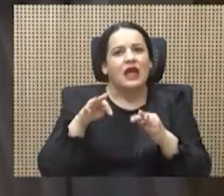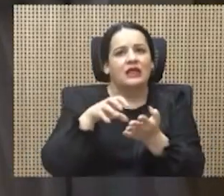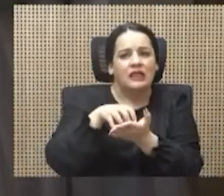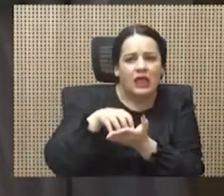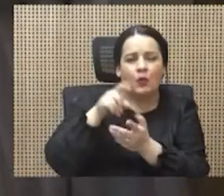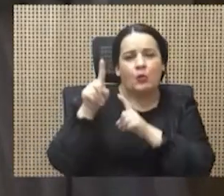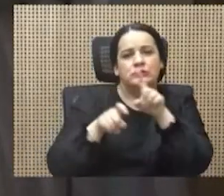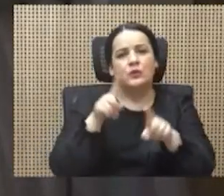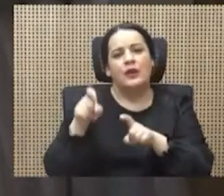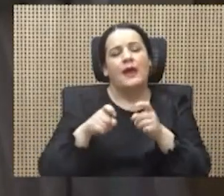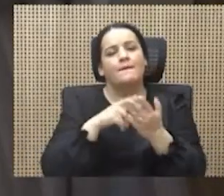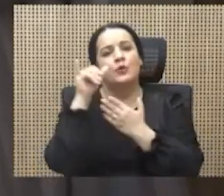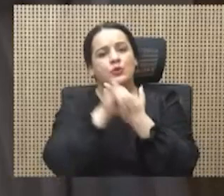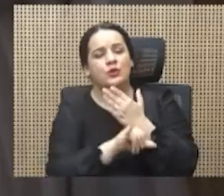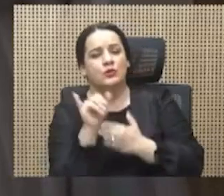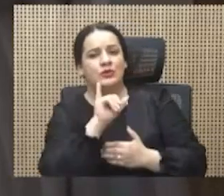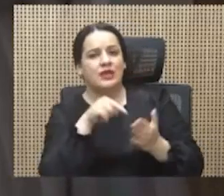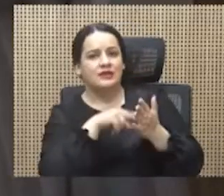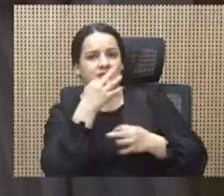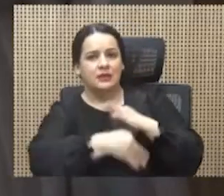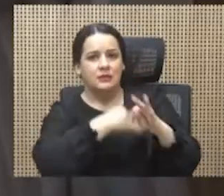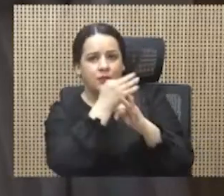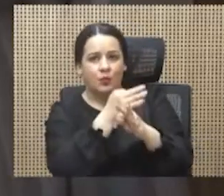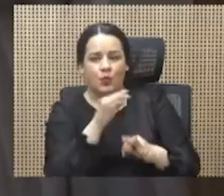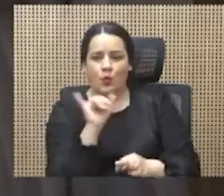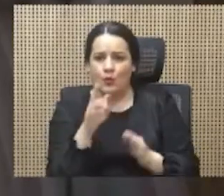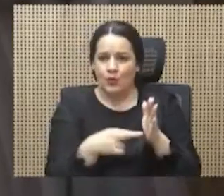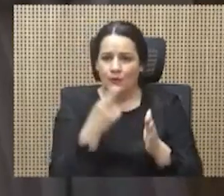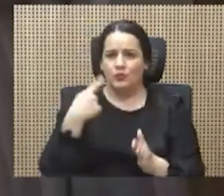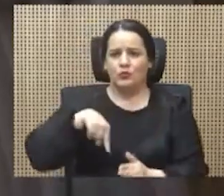cuestionar proyectos como estos. Como repito, los hemos